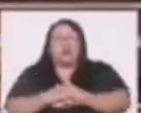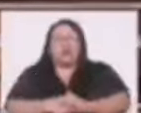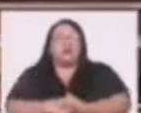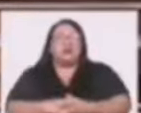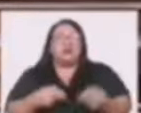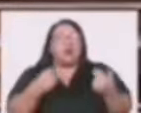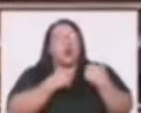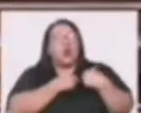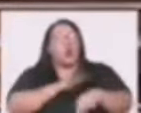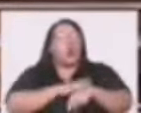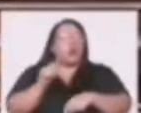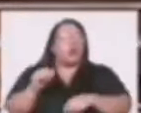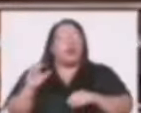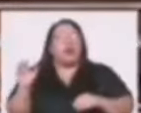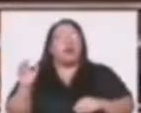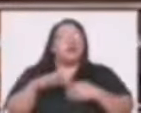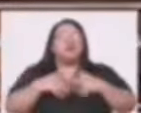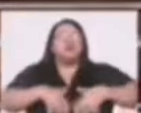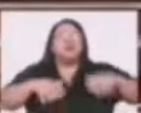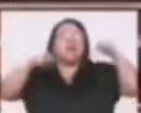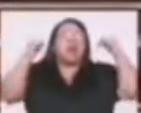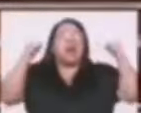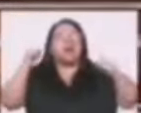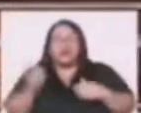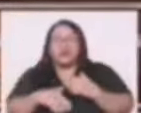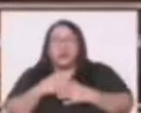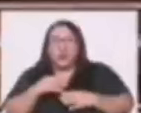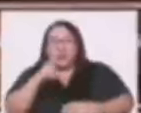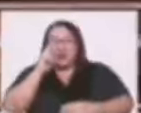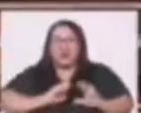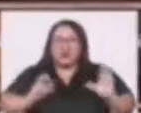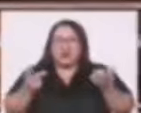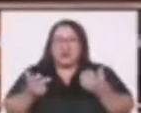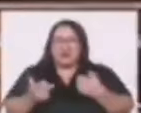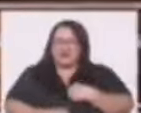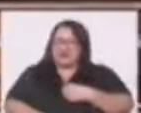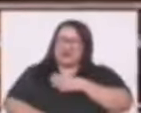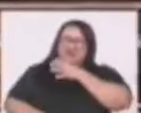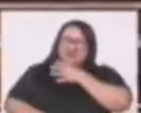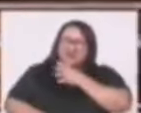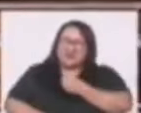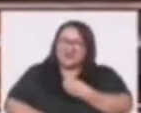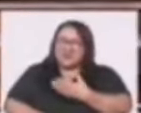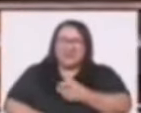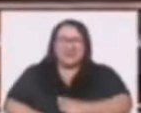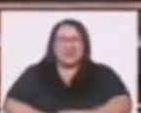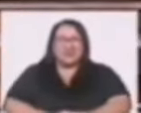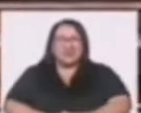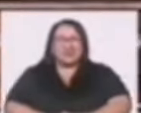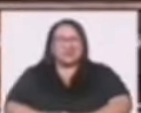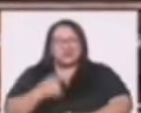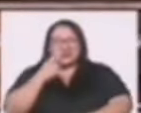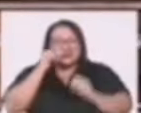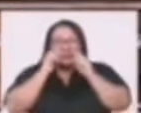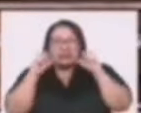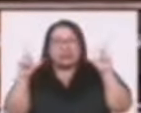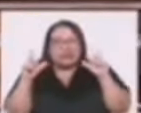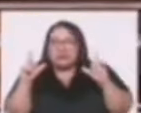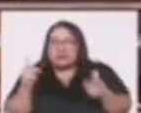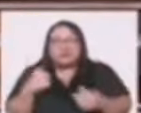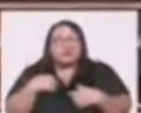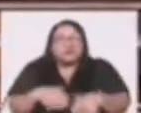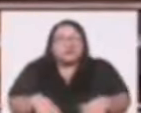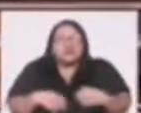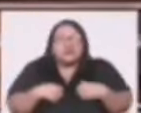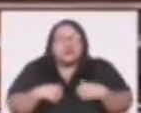Nacional de Justicia, bueno, pues habrá marchas, el país se va a levantar. Eso es lo que ha tratado de decir este señor. Es increíble. Ya